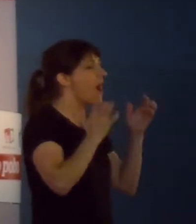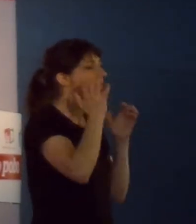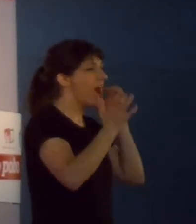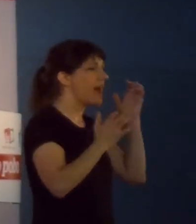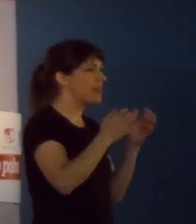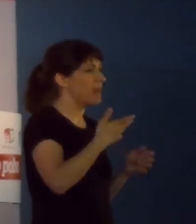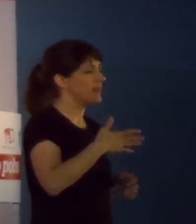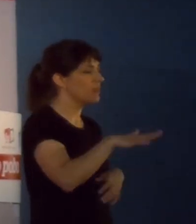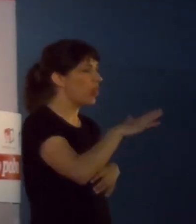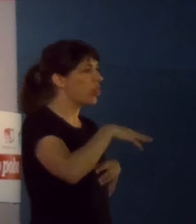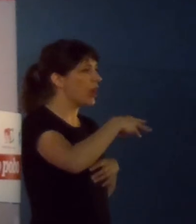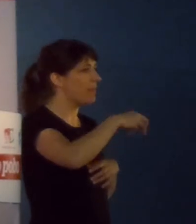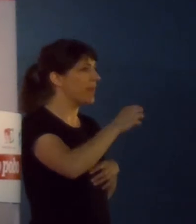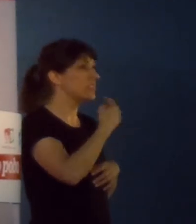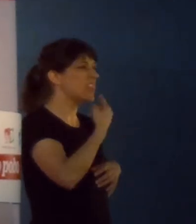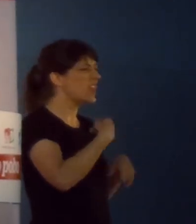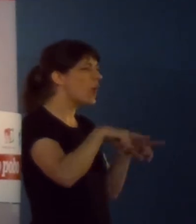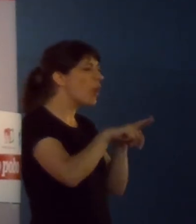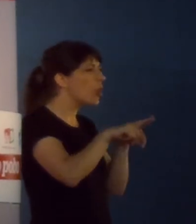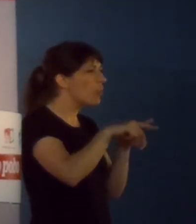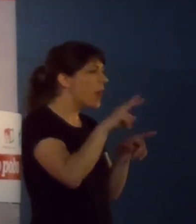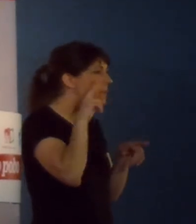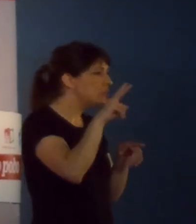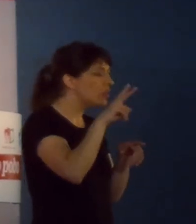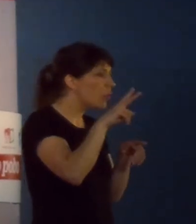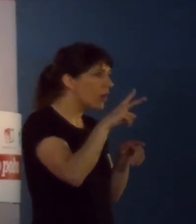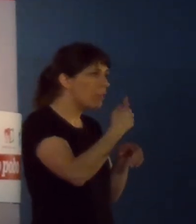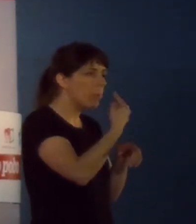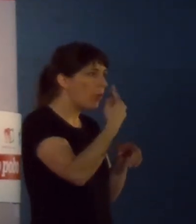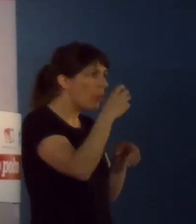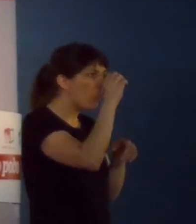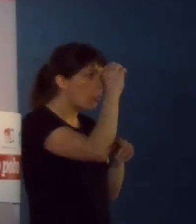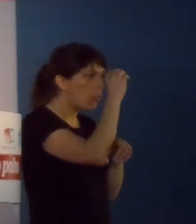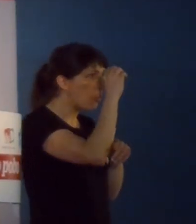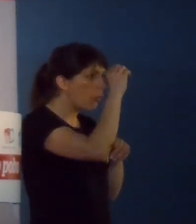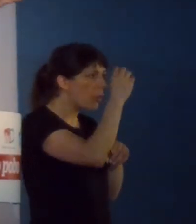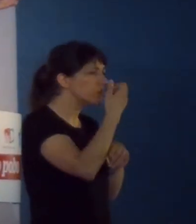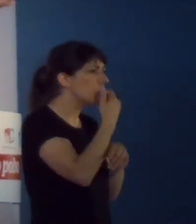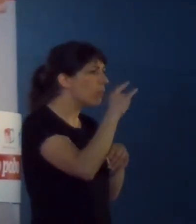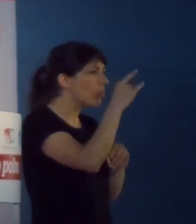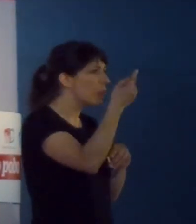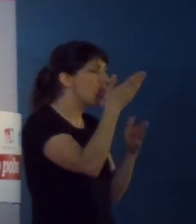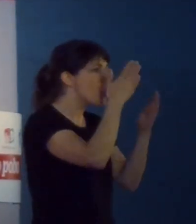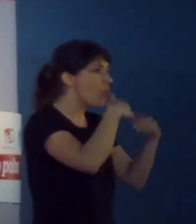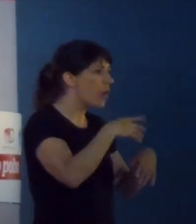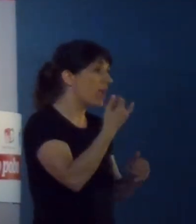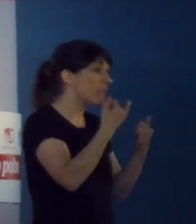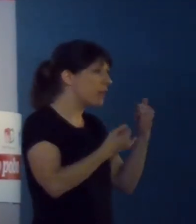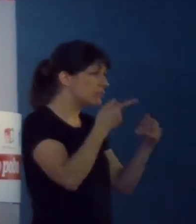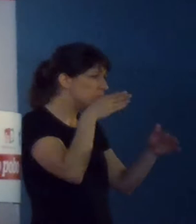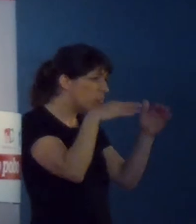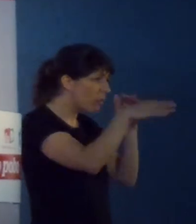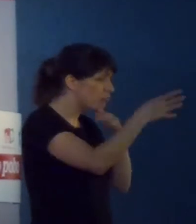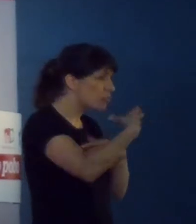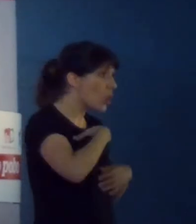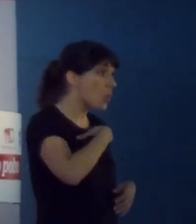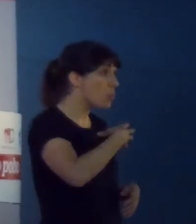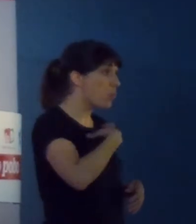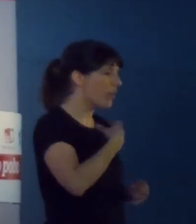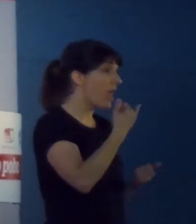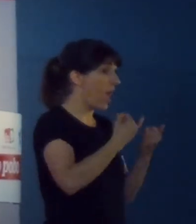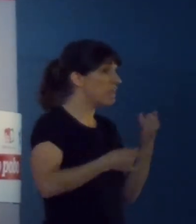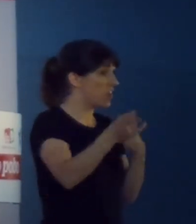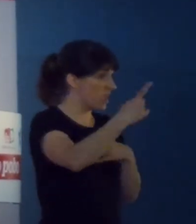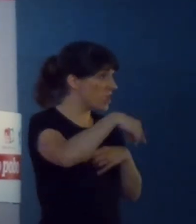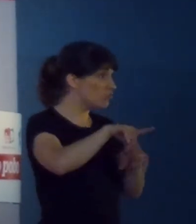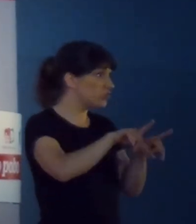a visión uniocular, monocular, non tiñan doble visión, e por tanto non vían en profundidade. Pois este, o que lles pasa, é que